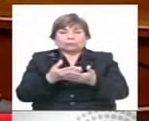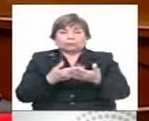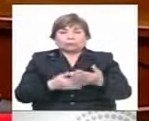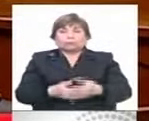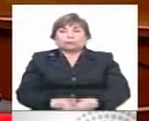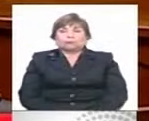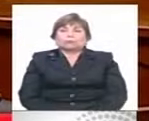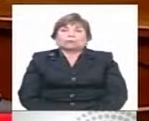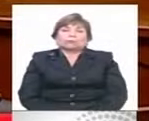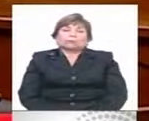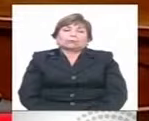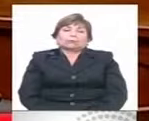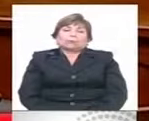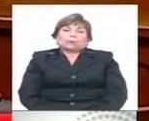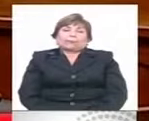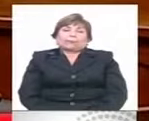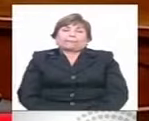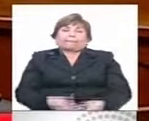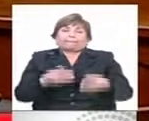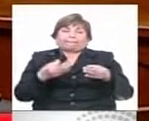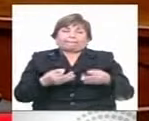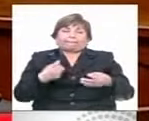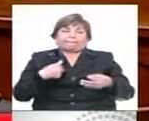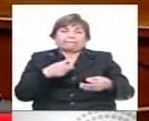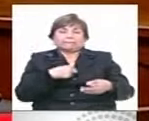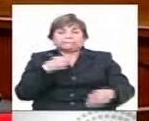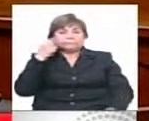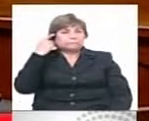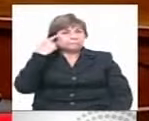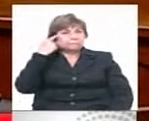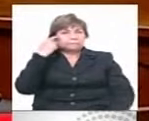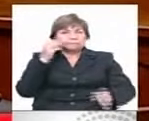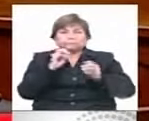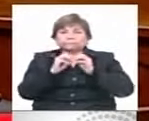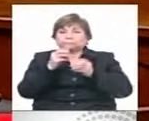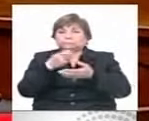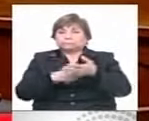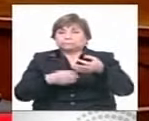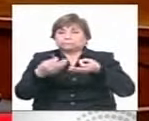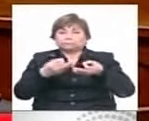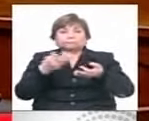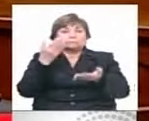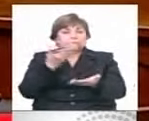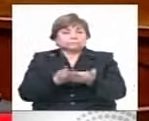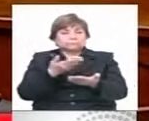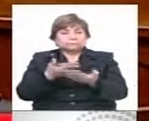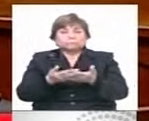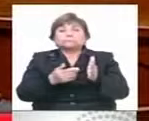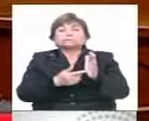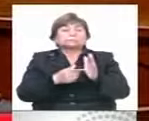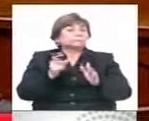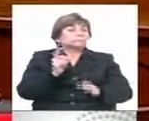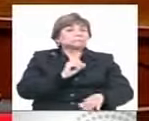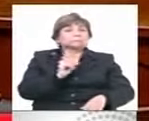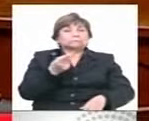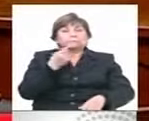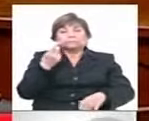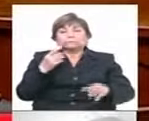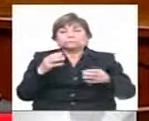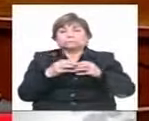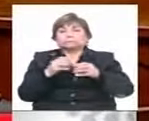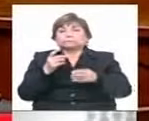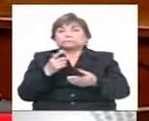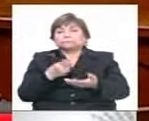interna. Consideramos fundamental que la reactivación de la economía se sustente no solamente en la recuperación de la